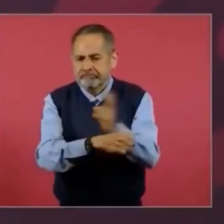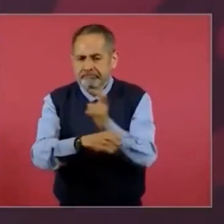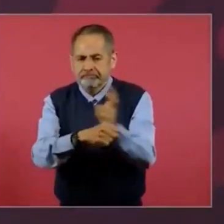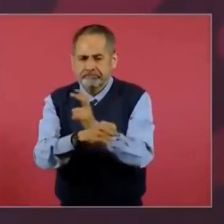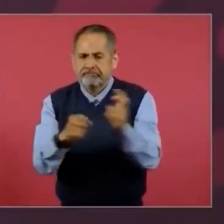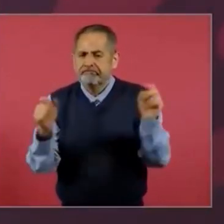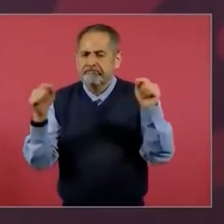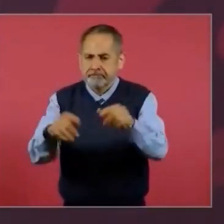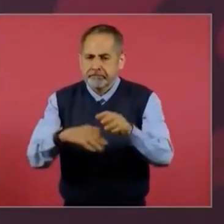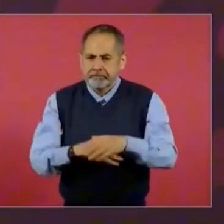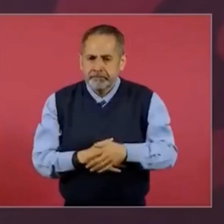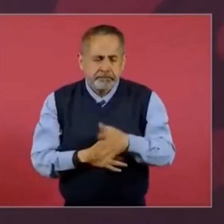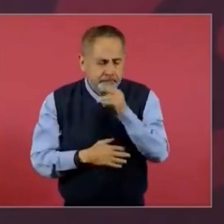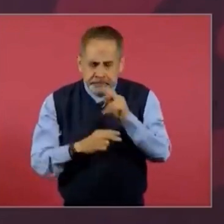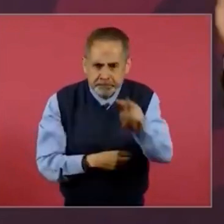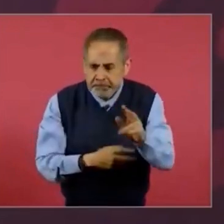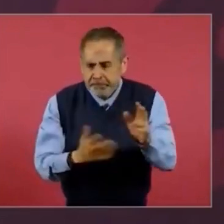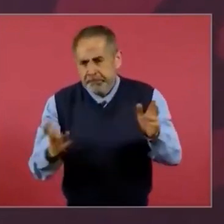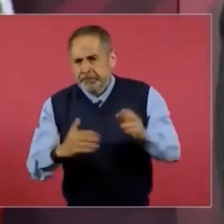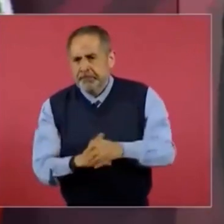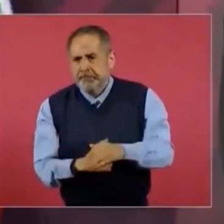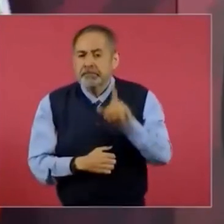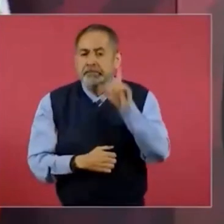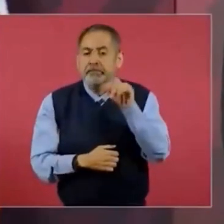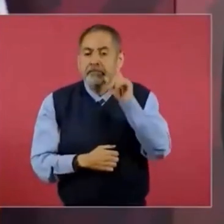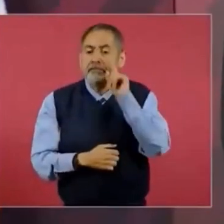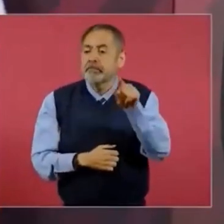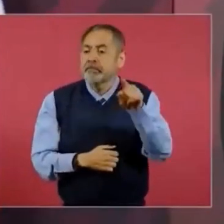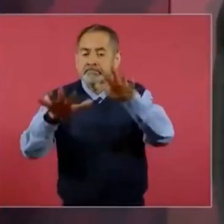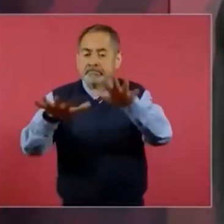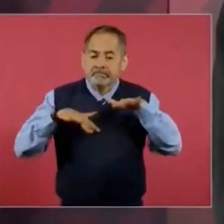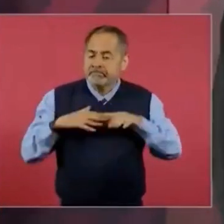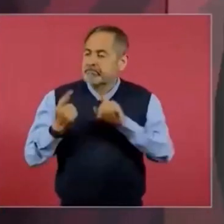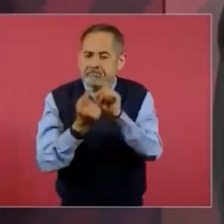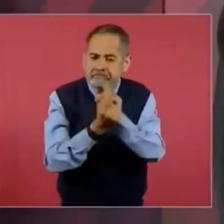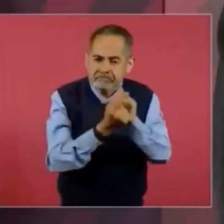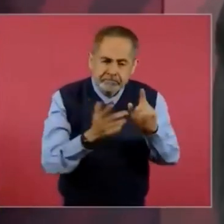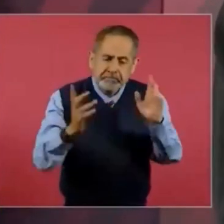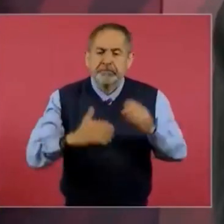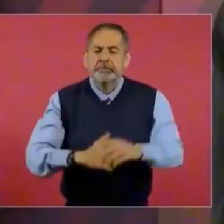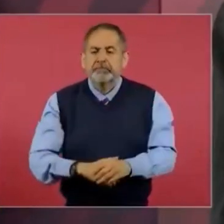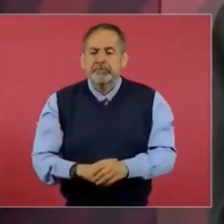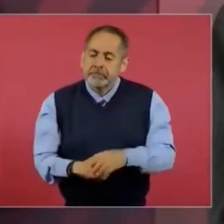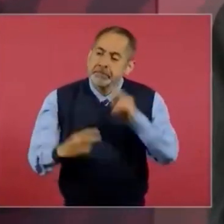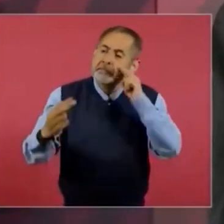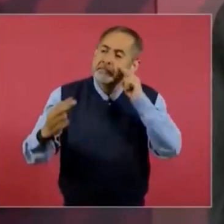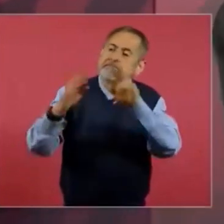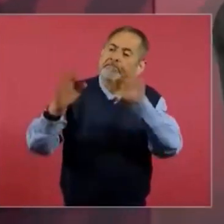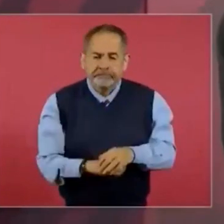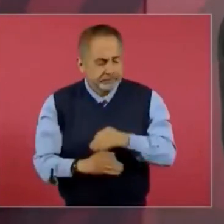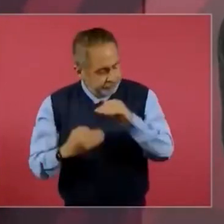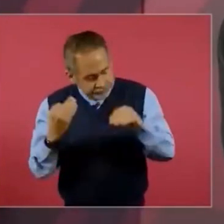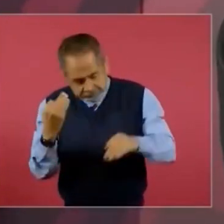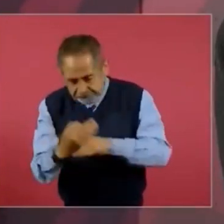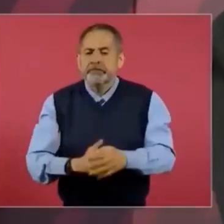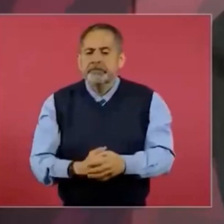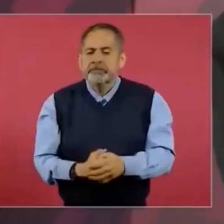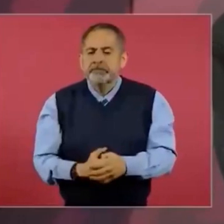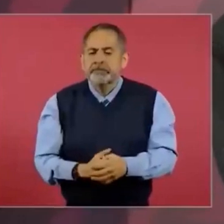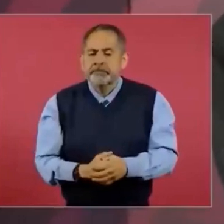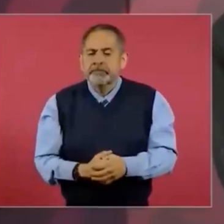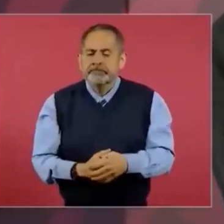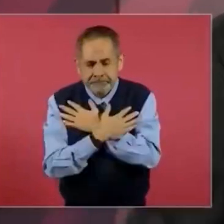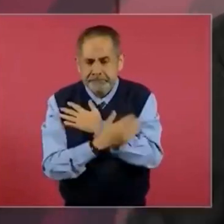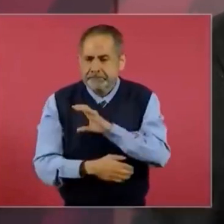invitados, que ya no voy a poder ver más que mañana en la ceremonia, pues de lejos, a todos